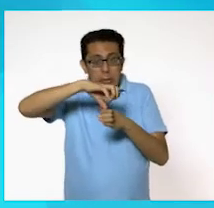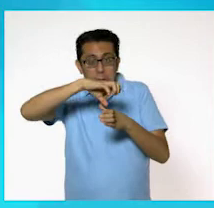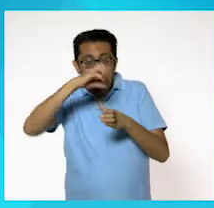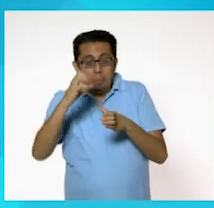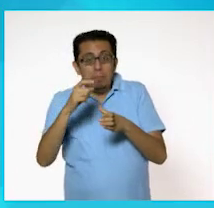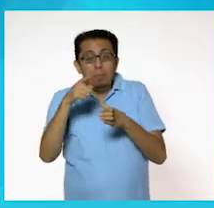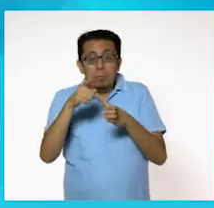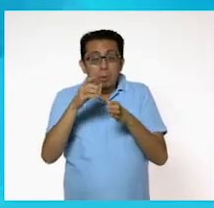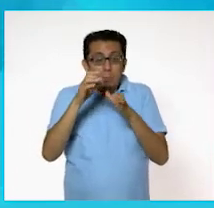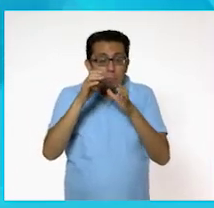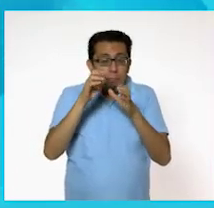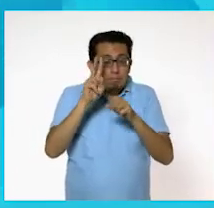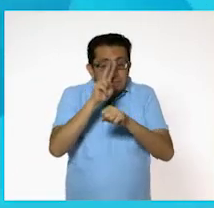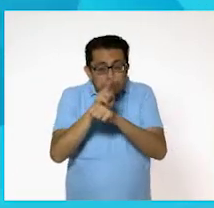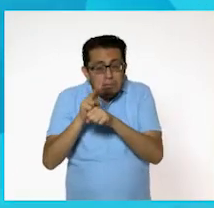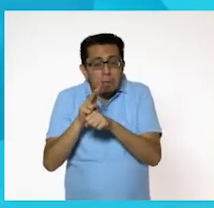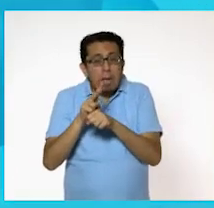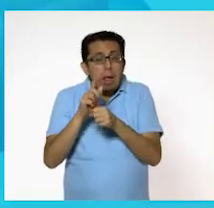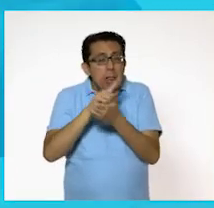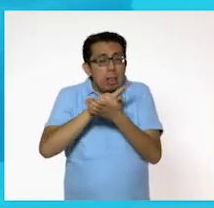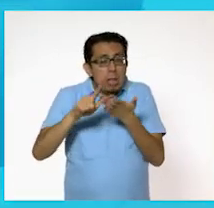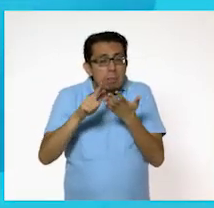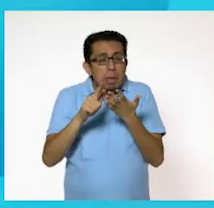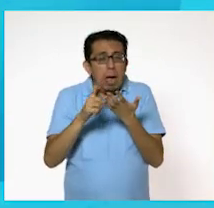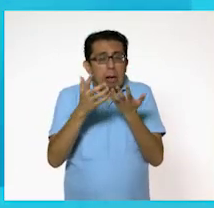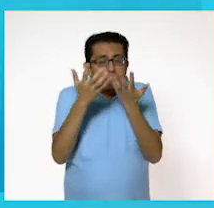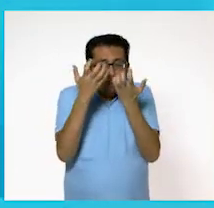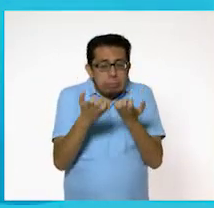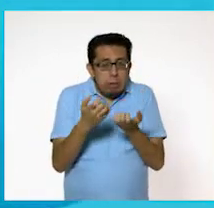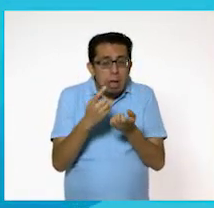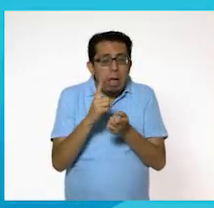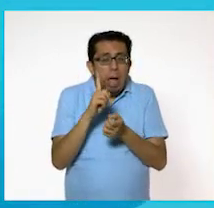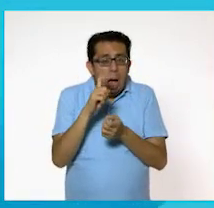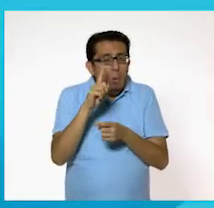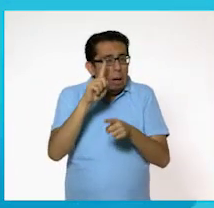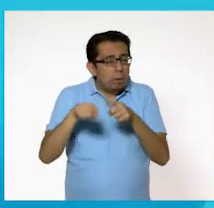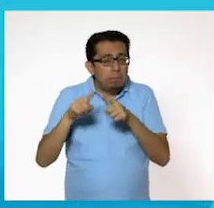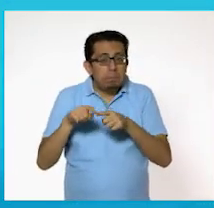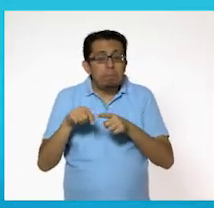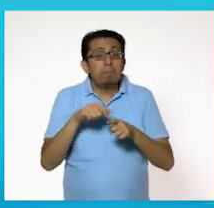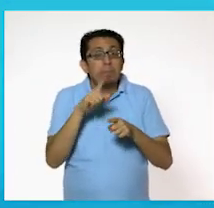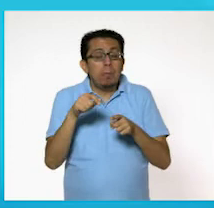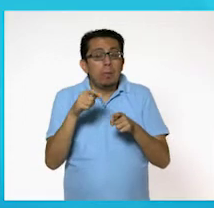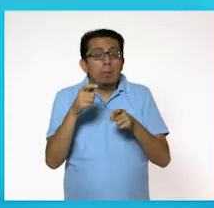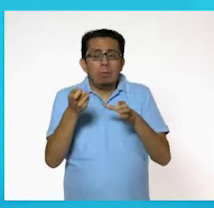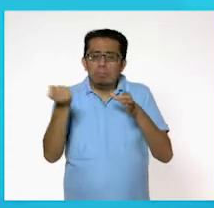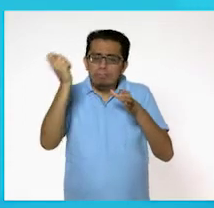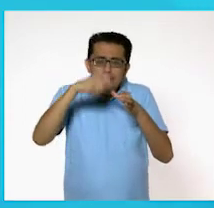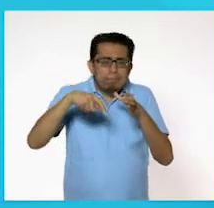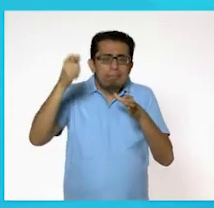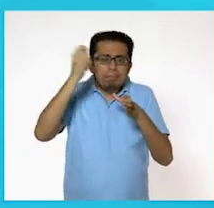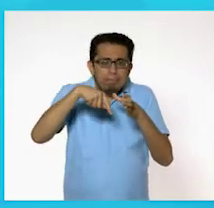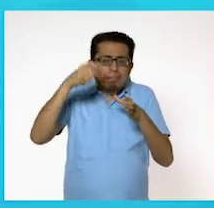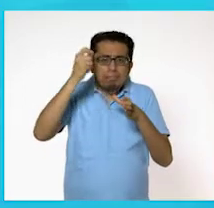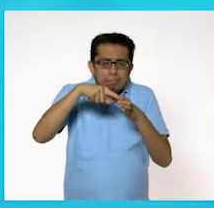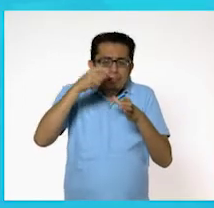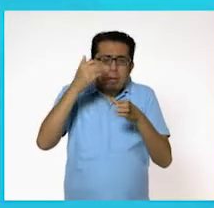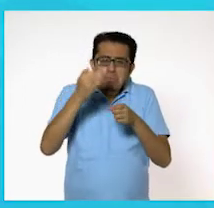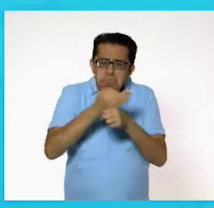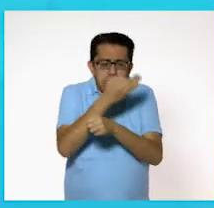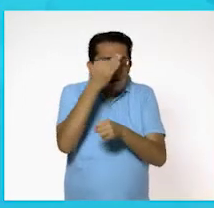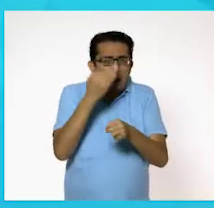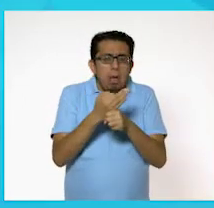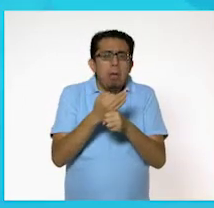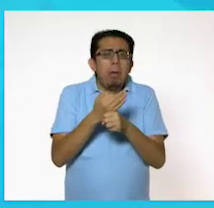que esté limpia y seca. La dos, yo la digo. Mete suficientes semillas o piedritas en la botella para lograr un